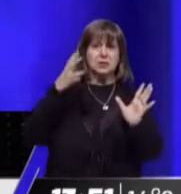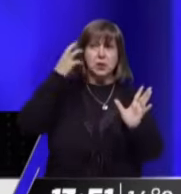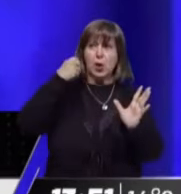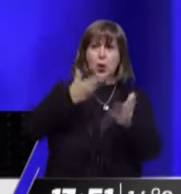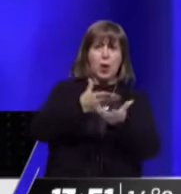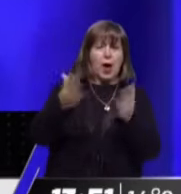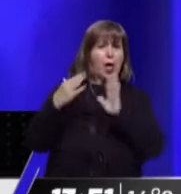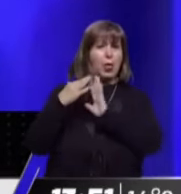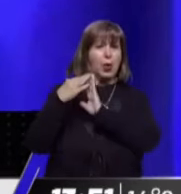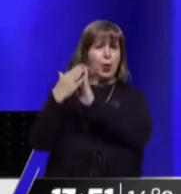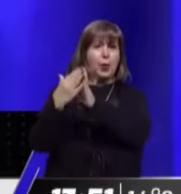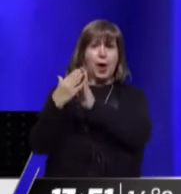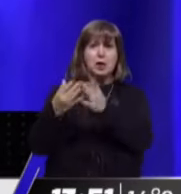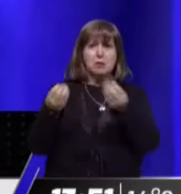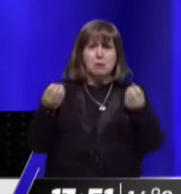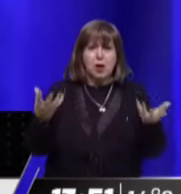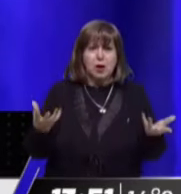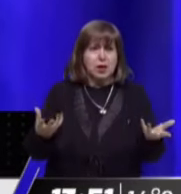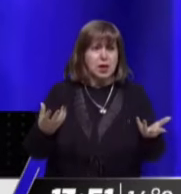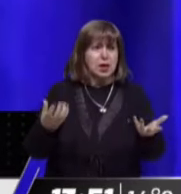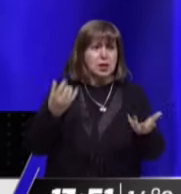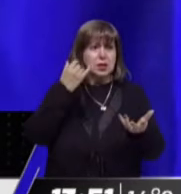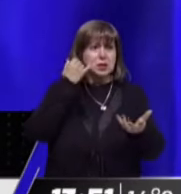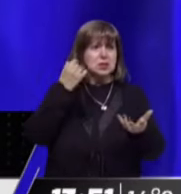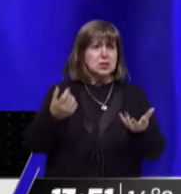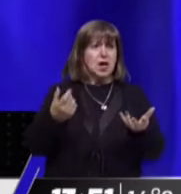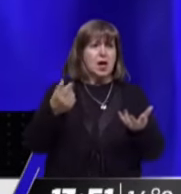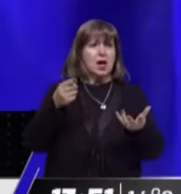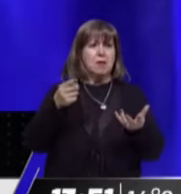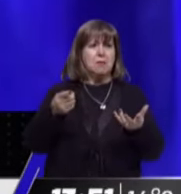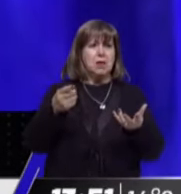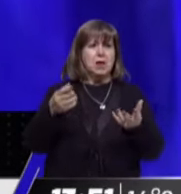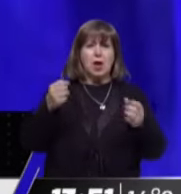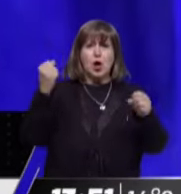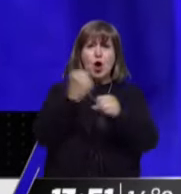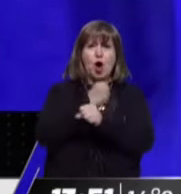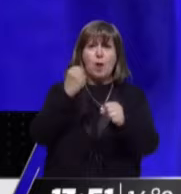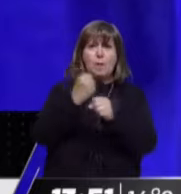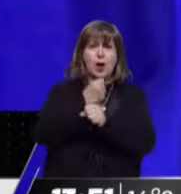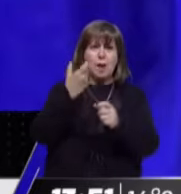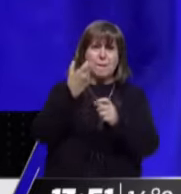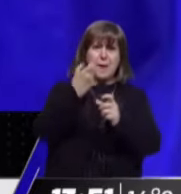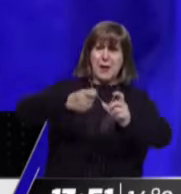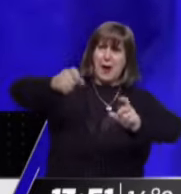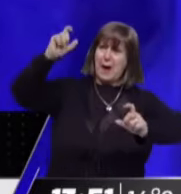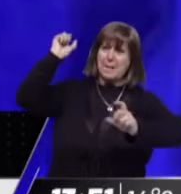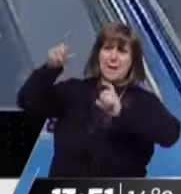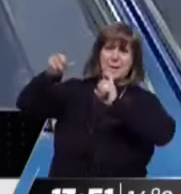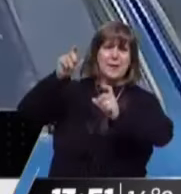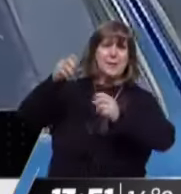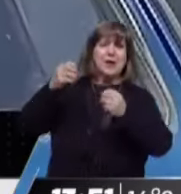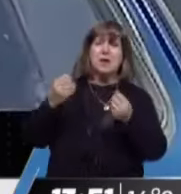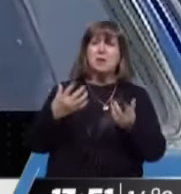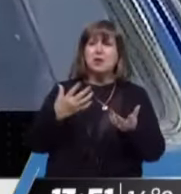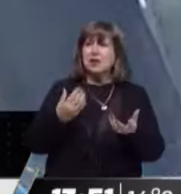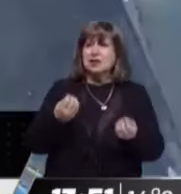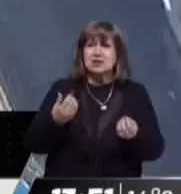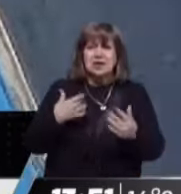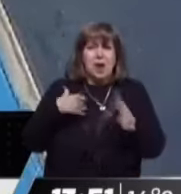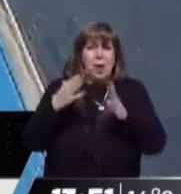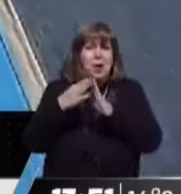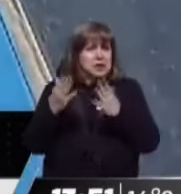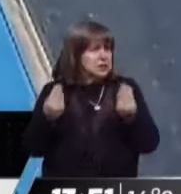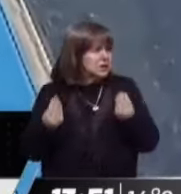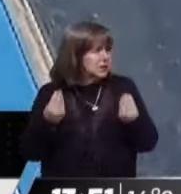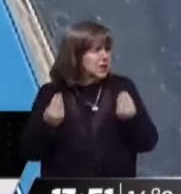aparte, bueno, esto de llevar todo lo que es la tranquilidad posible para los vecinos en su momento, porque ellos no entendían lo que